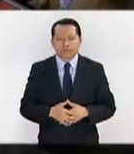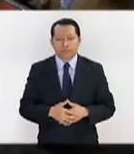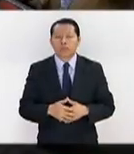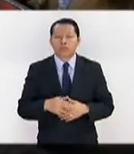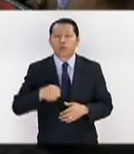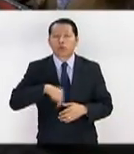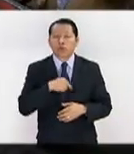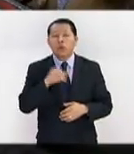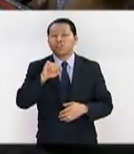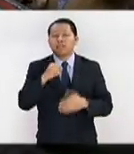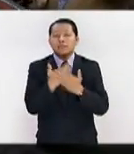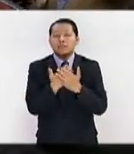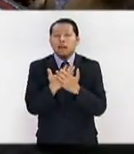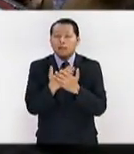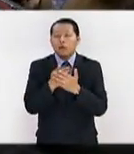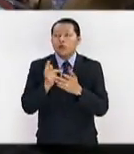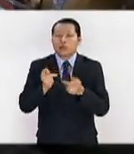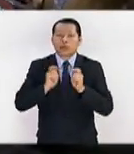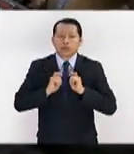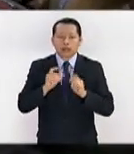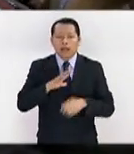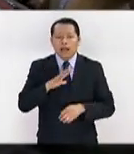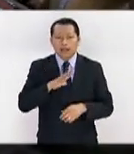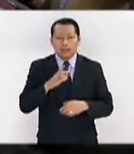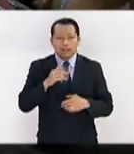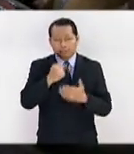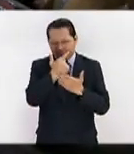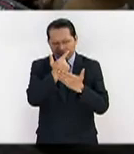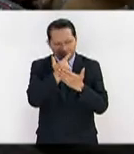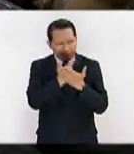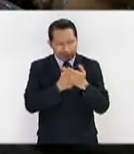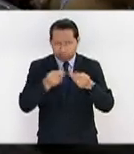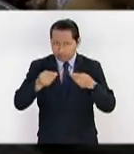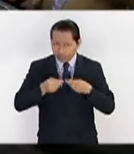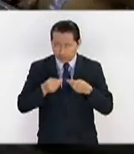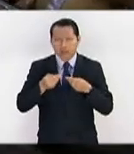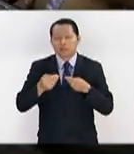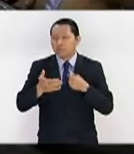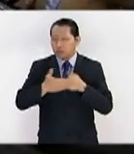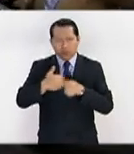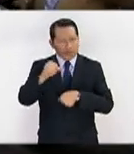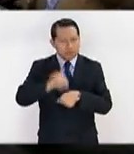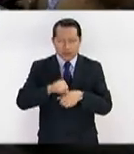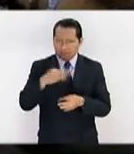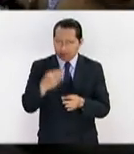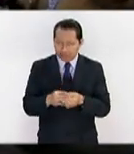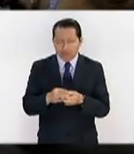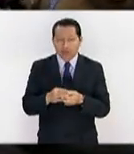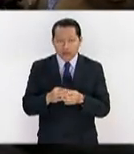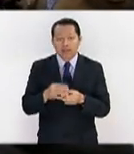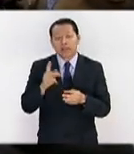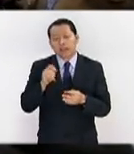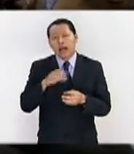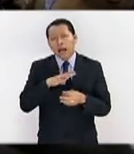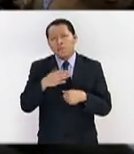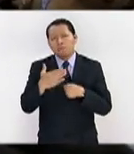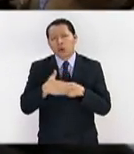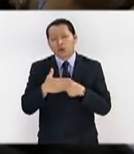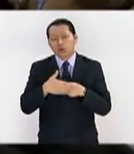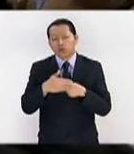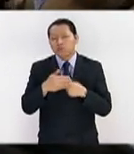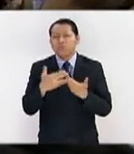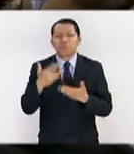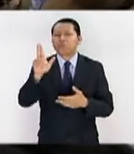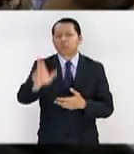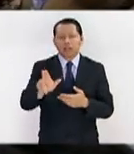Estamos sí esperando a que nos entreguen los censos. Esperamos eso suceda la semana que entra y habremos de tener un encuentro el propio